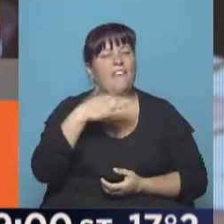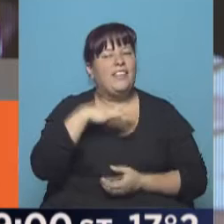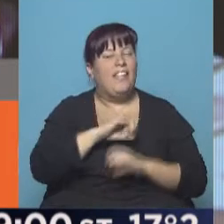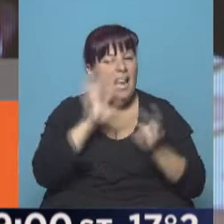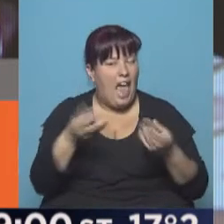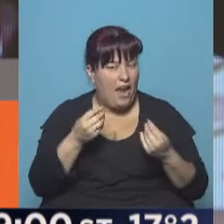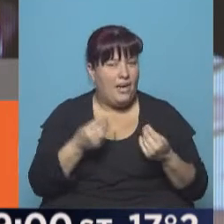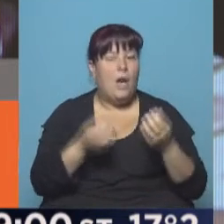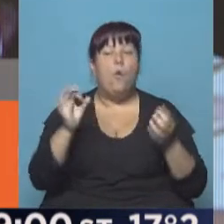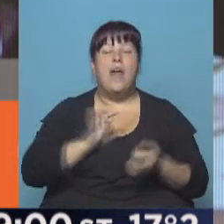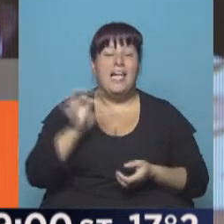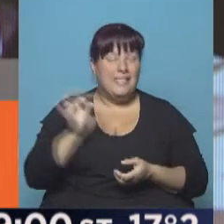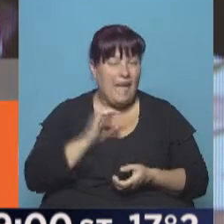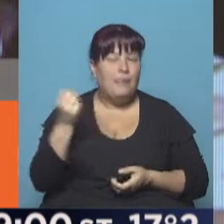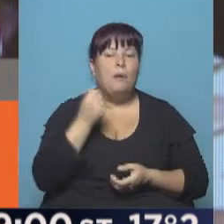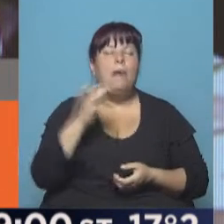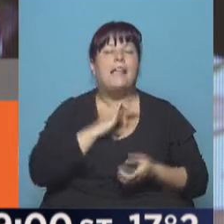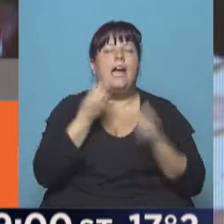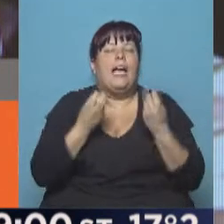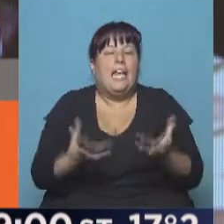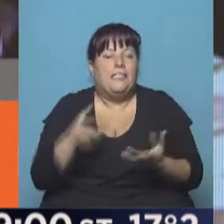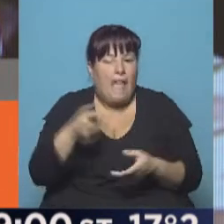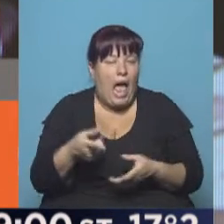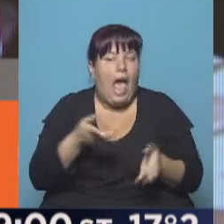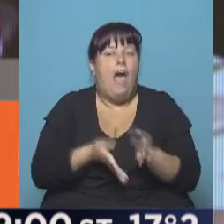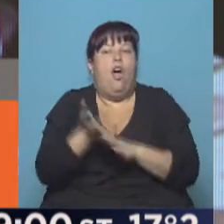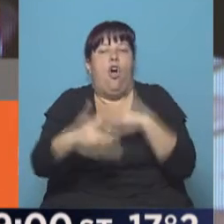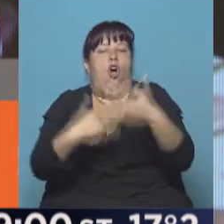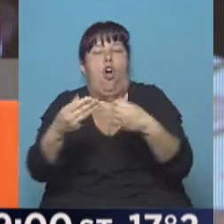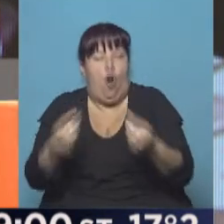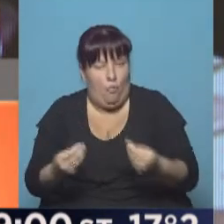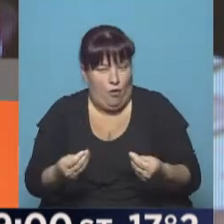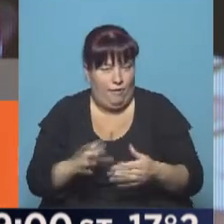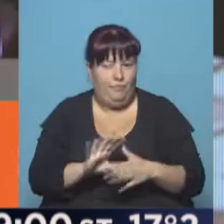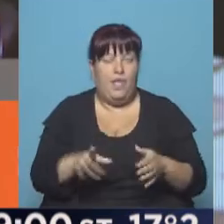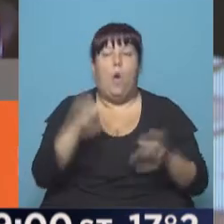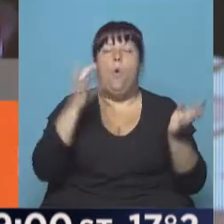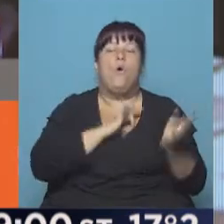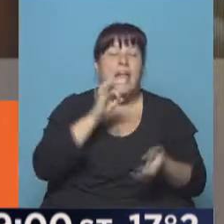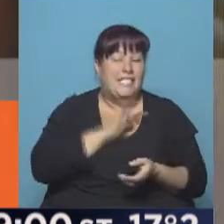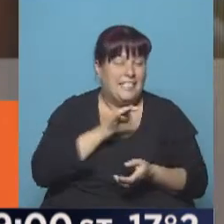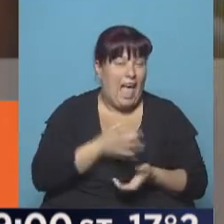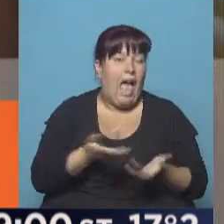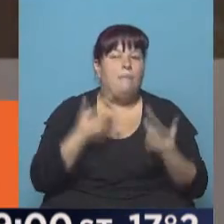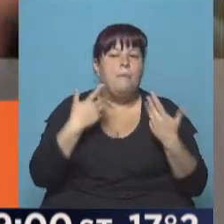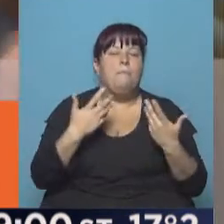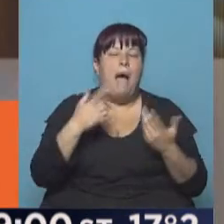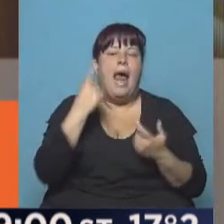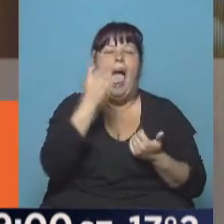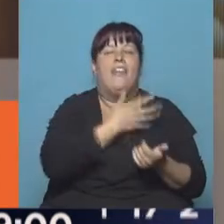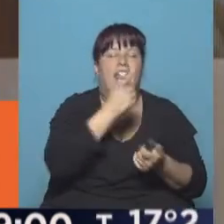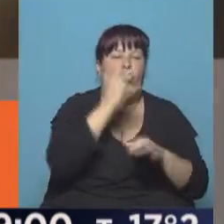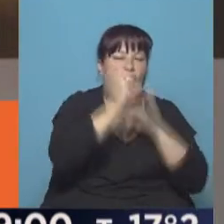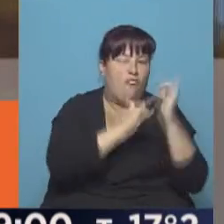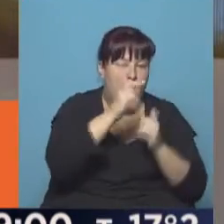entender es que una evaluación te sirve para ver dónde estás parados y para dónde hay que avanzar una evaluación censal te sirve para darle a cada director